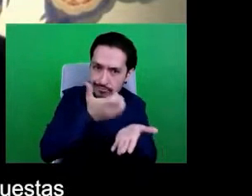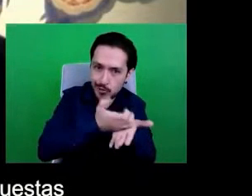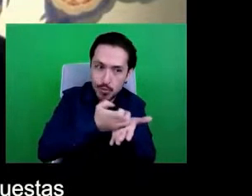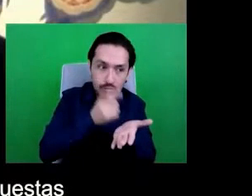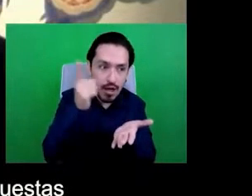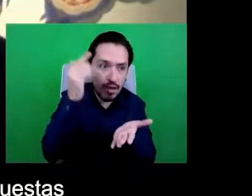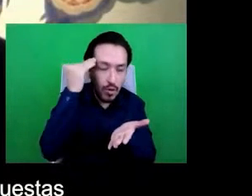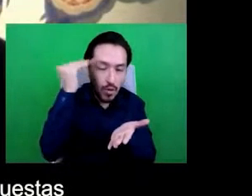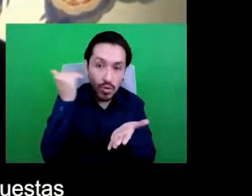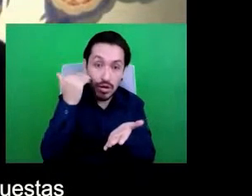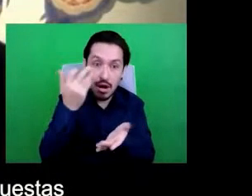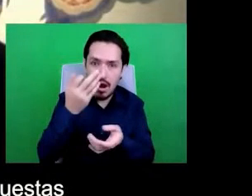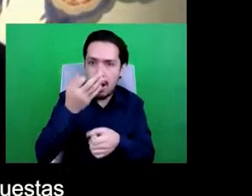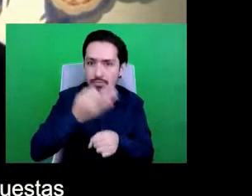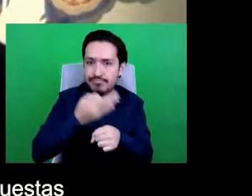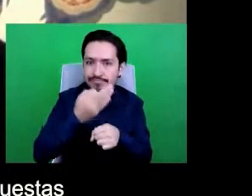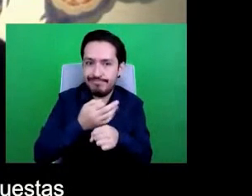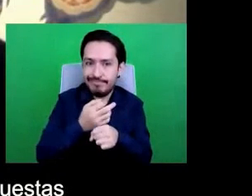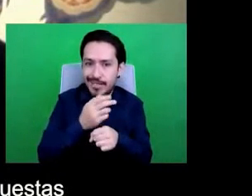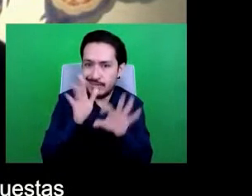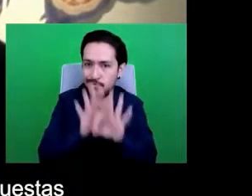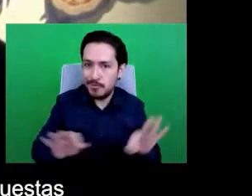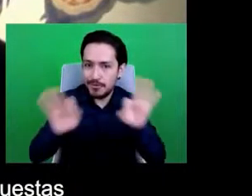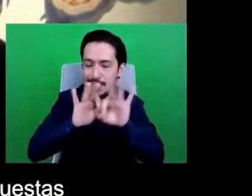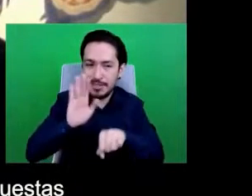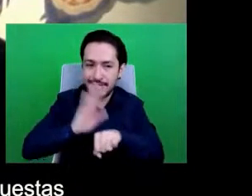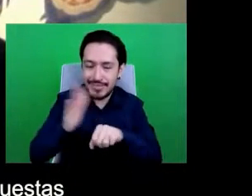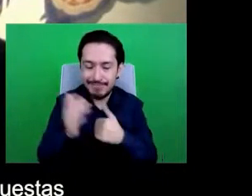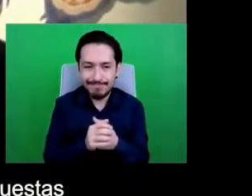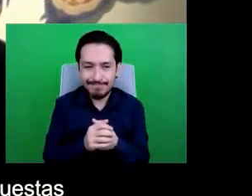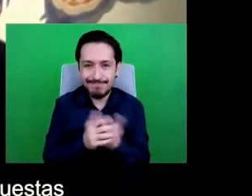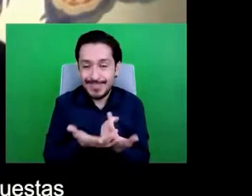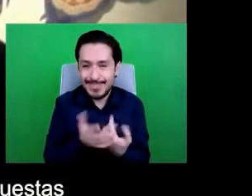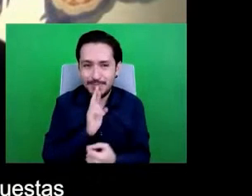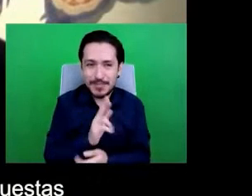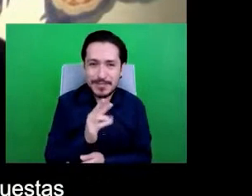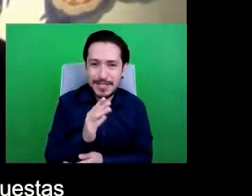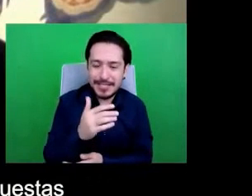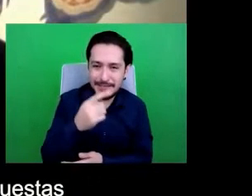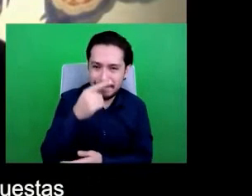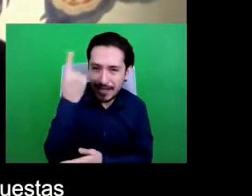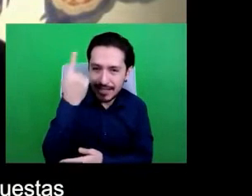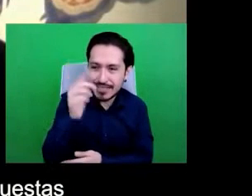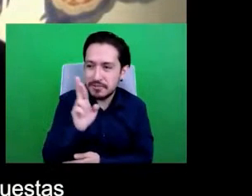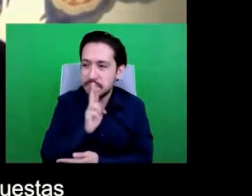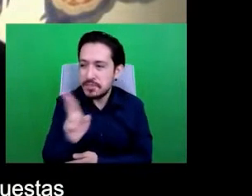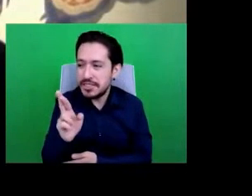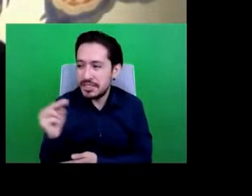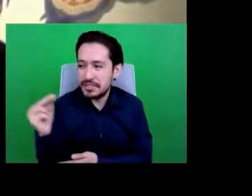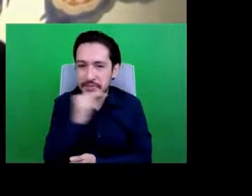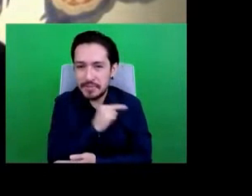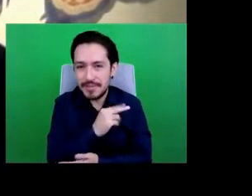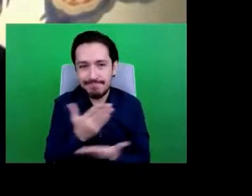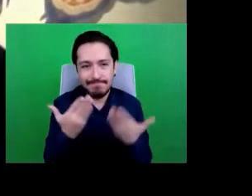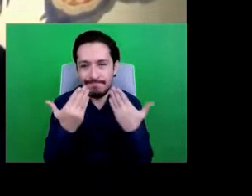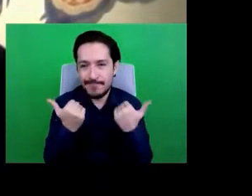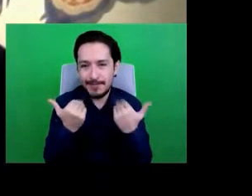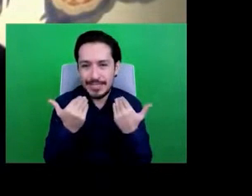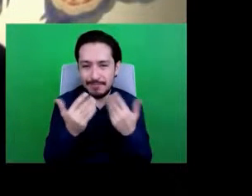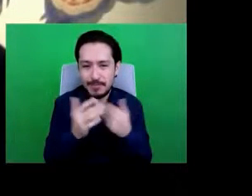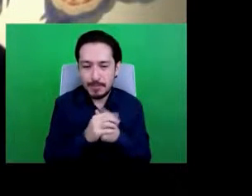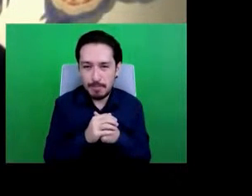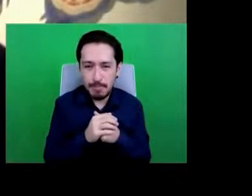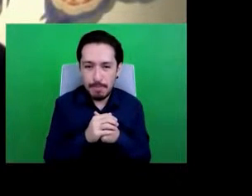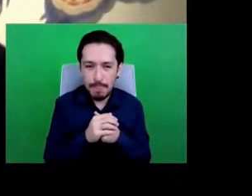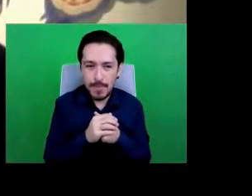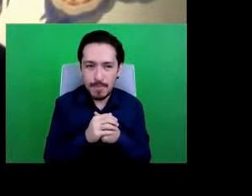actualidad. Entonces, bueno, no hay respuestas fáciles, no hay respuestas rápidas, pero sí creo que el convencer a los gobiernos de que estos cambios son